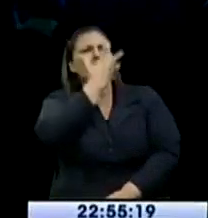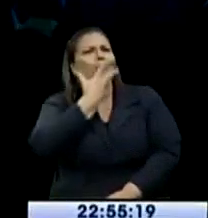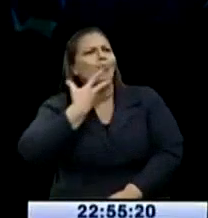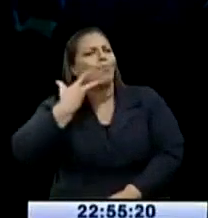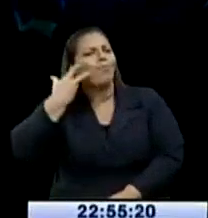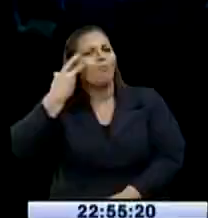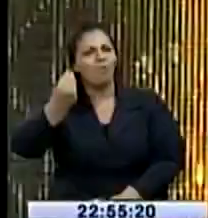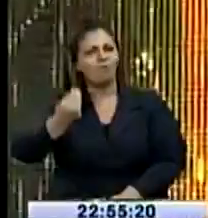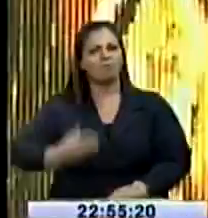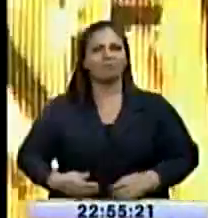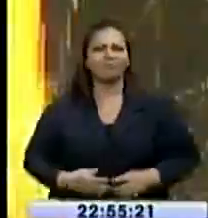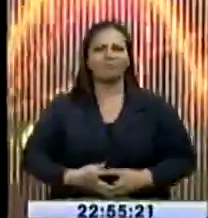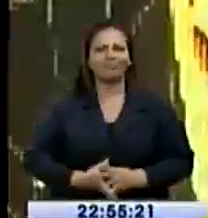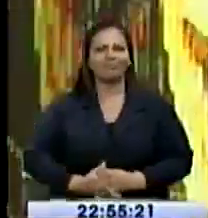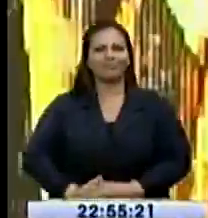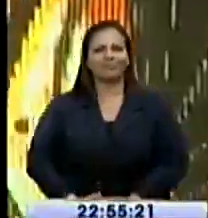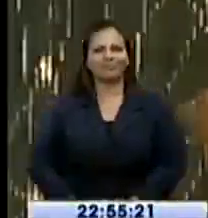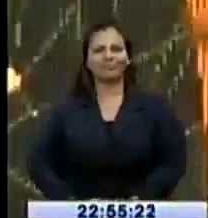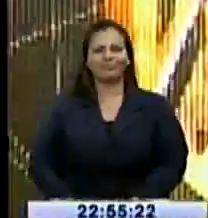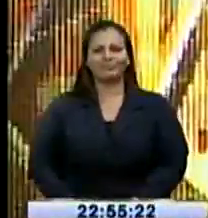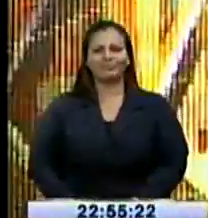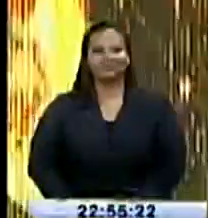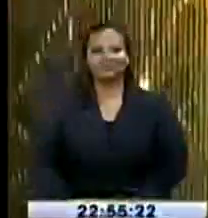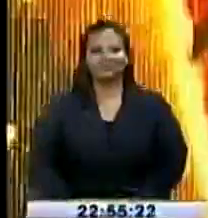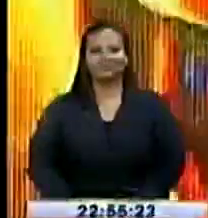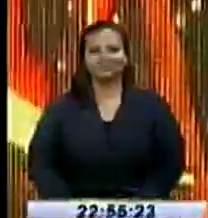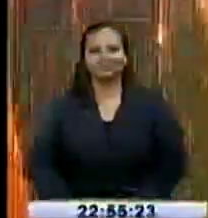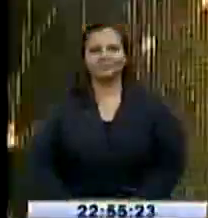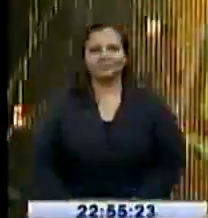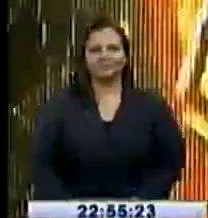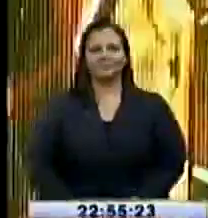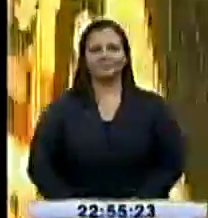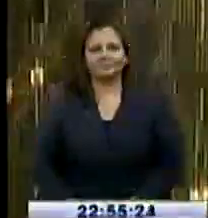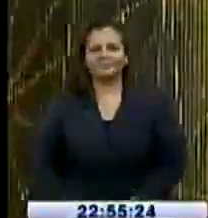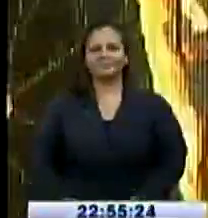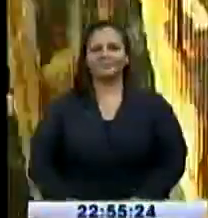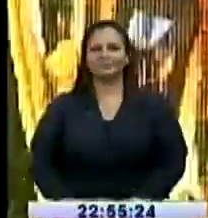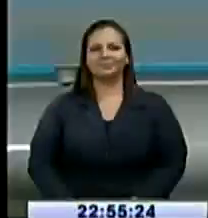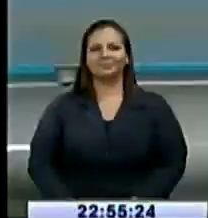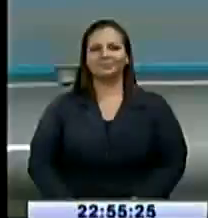al mundo. Informó Lorena Baque. Y Ángel Medina.